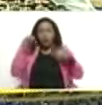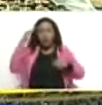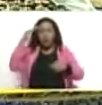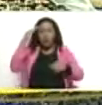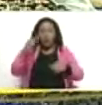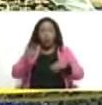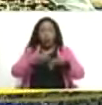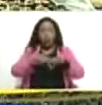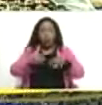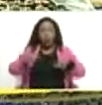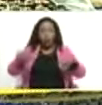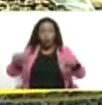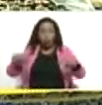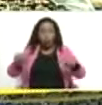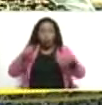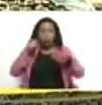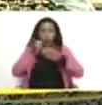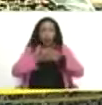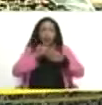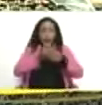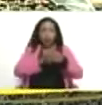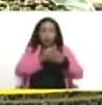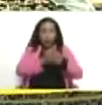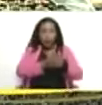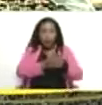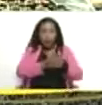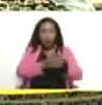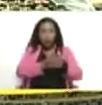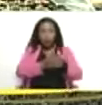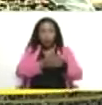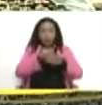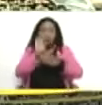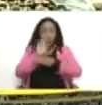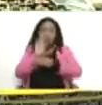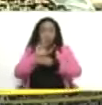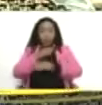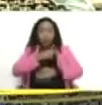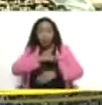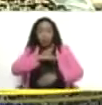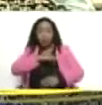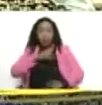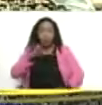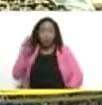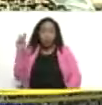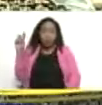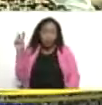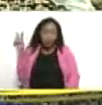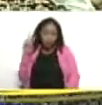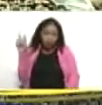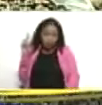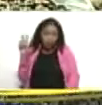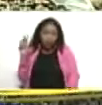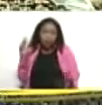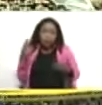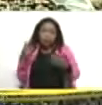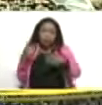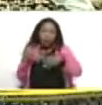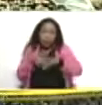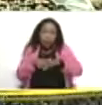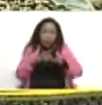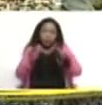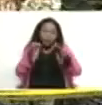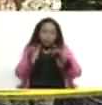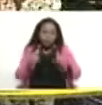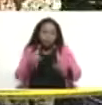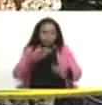el terreno, en el combate y en la garantía del éxito de la misión de tener una Venezuela más integrada, más segura, más